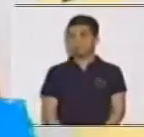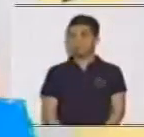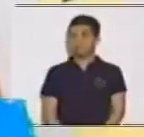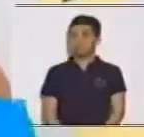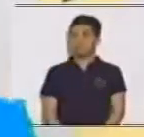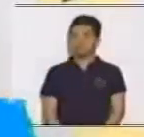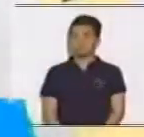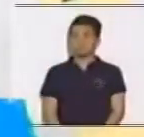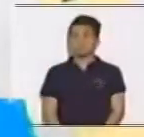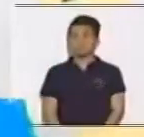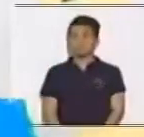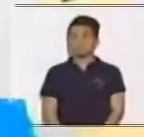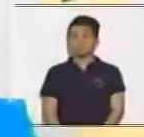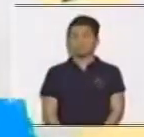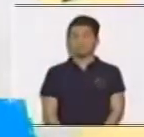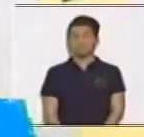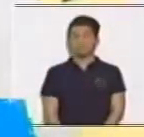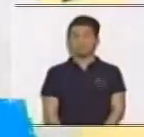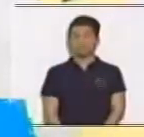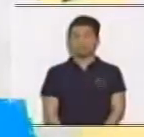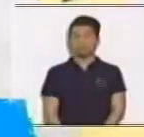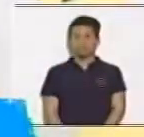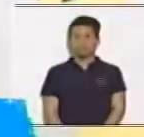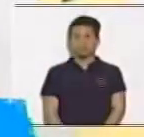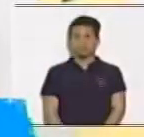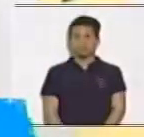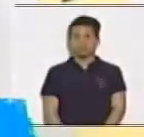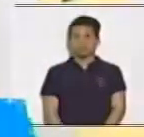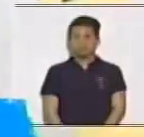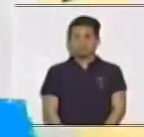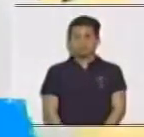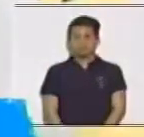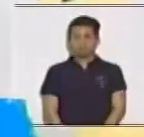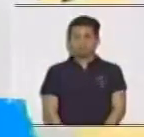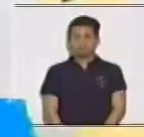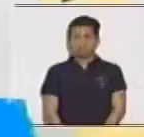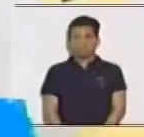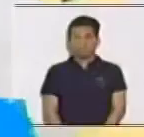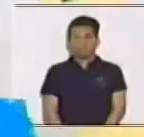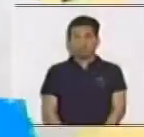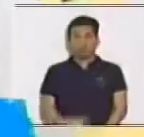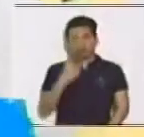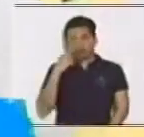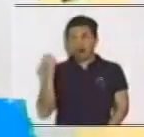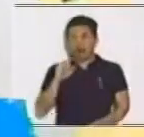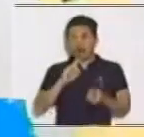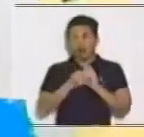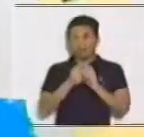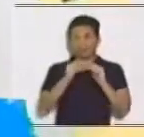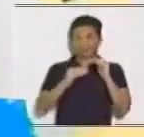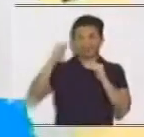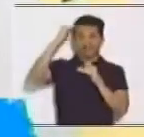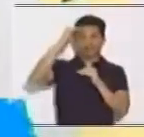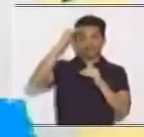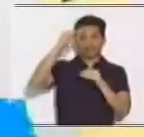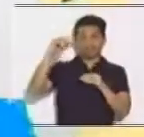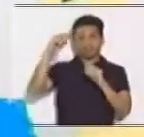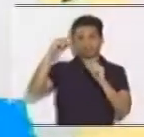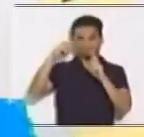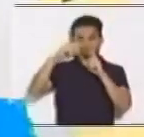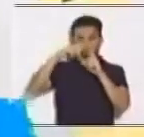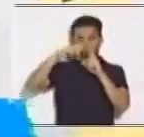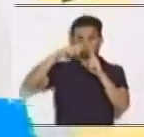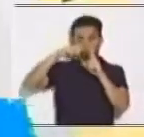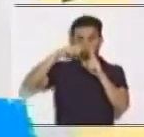Si lo ponemos de esta manera, de nuevo tengo aquí un lado totalmente horizontal y uno